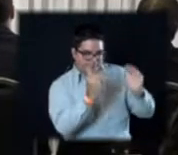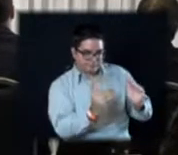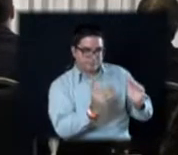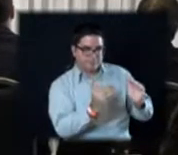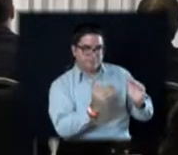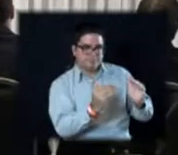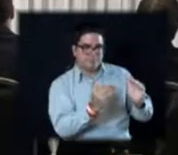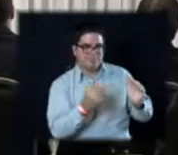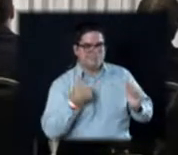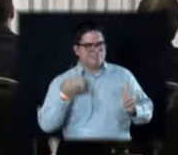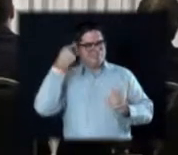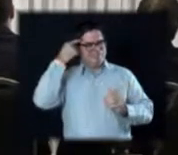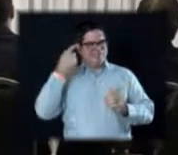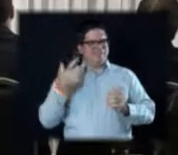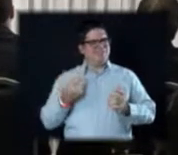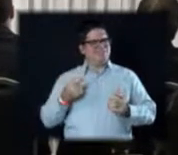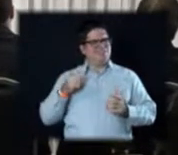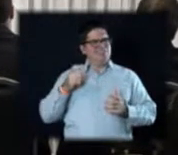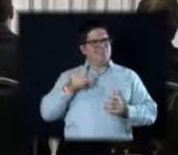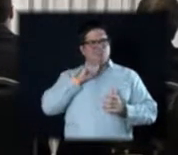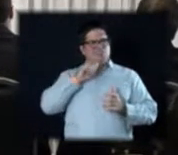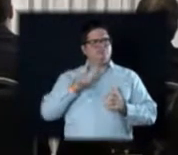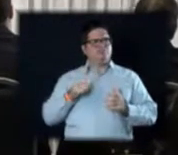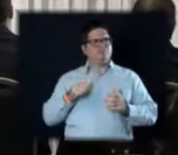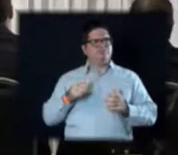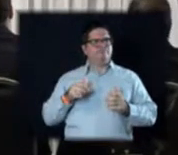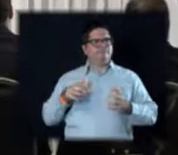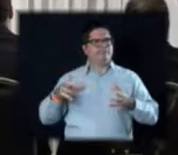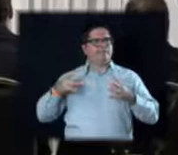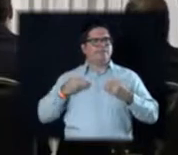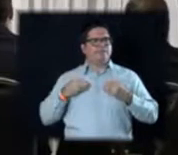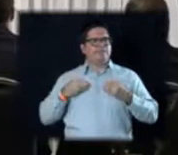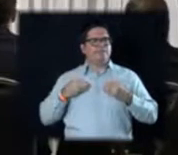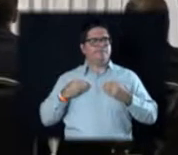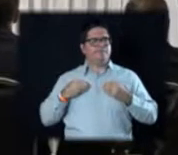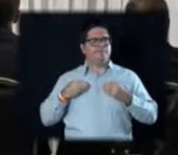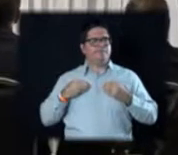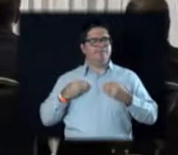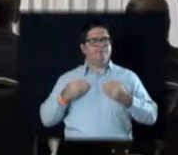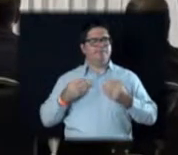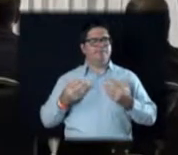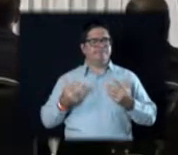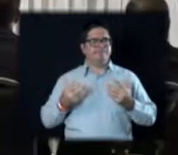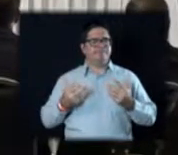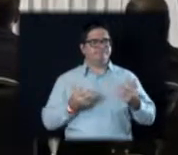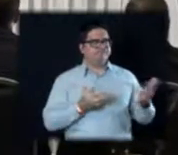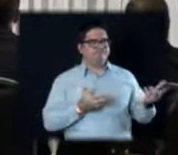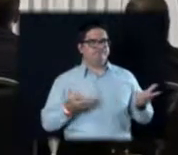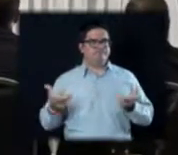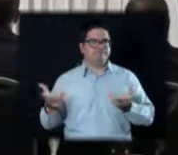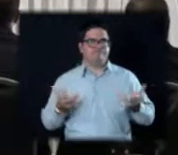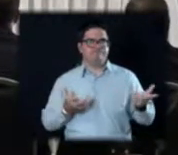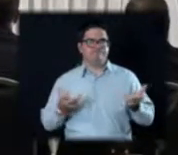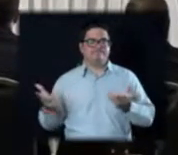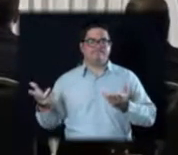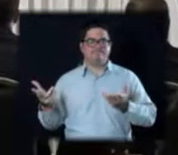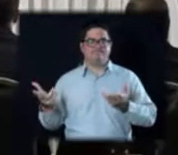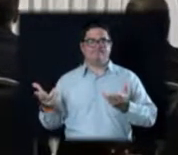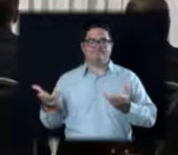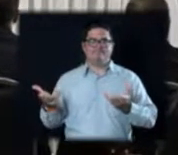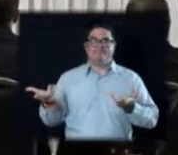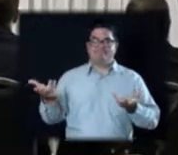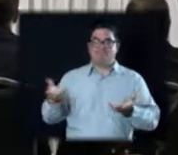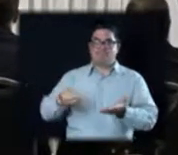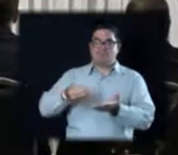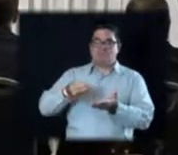que sería aceptable para nosotros y no para el mercado y no las partes interesadas que